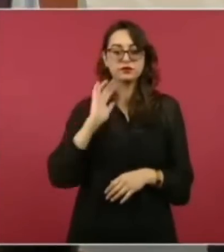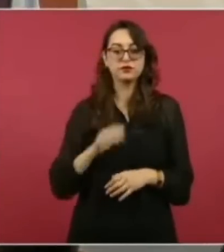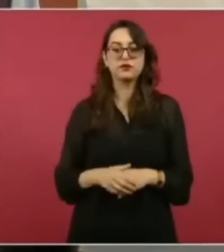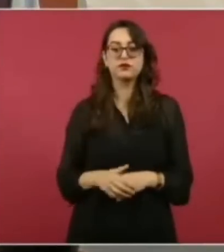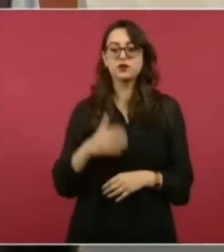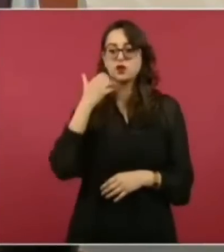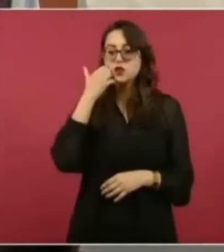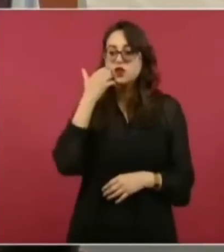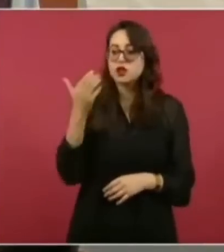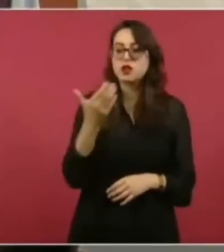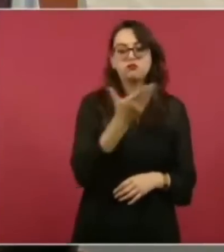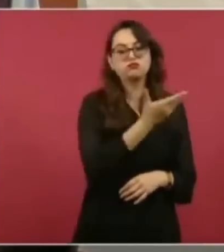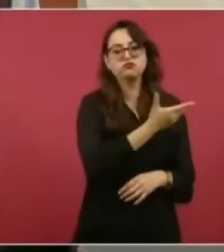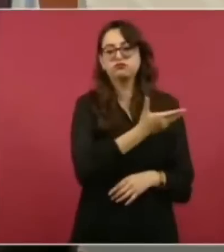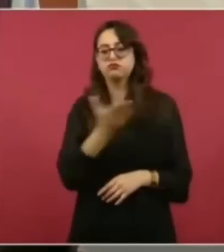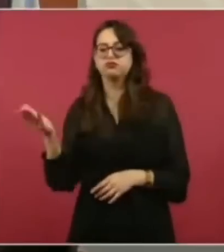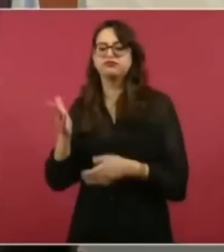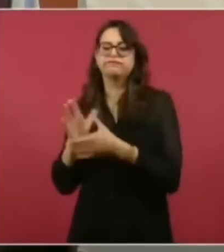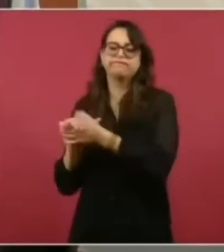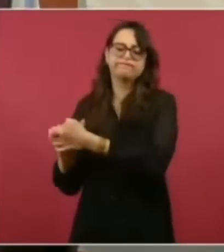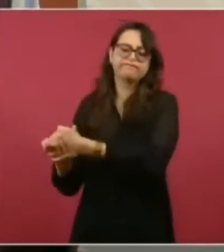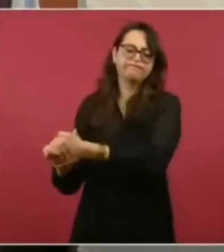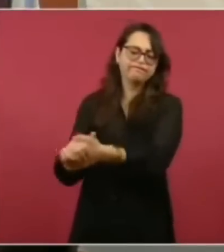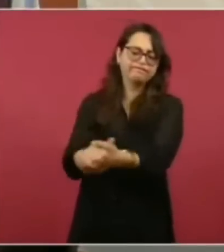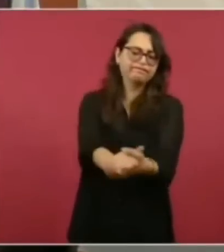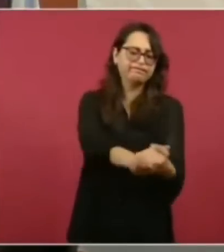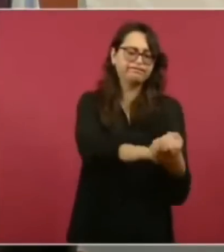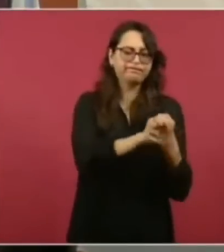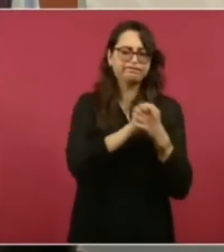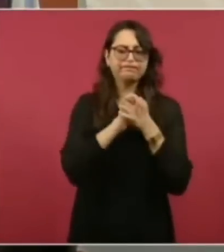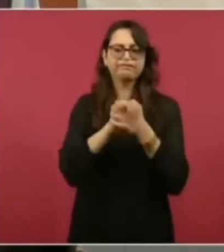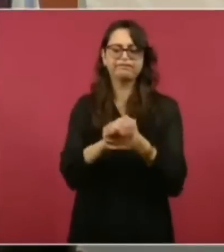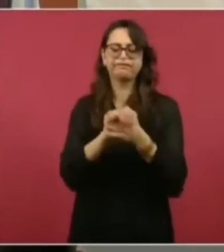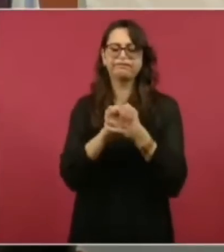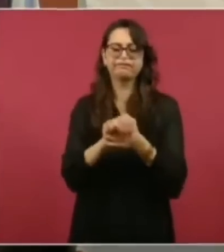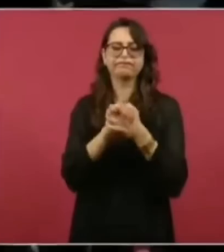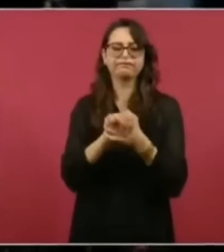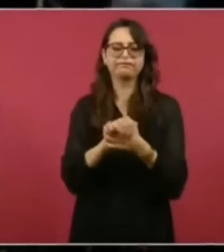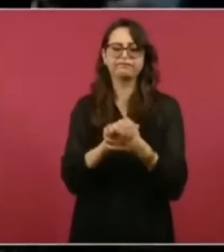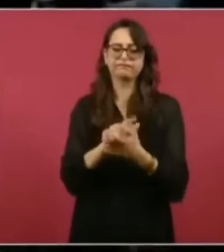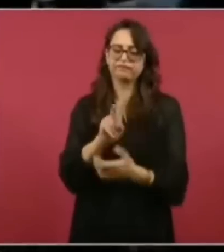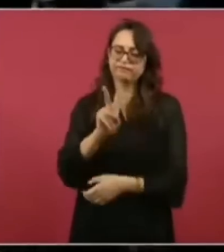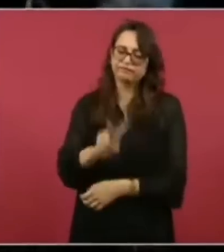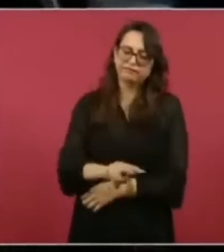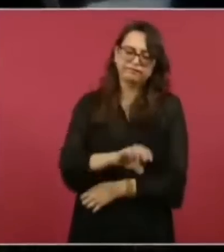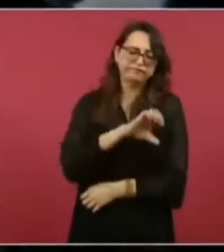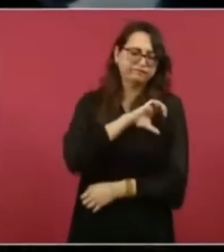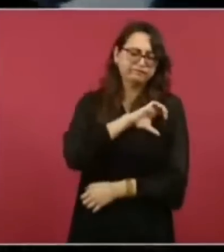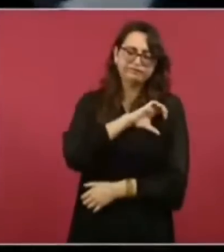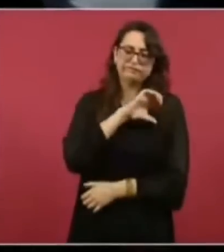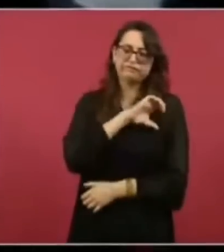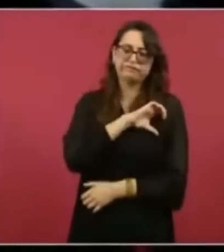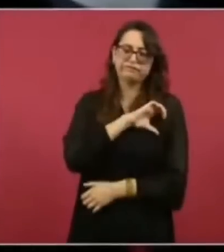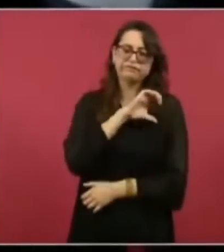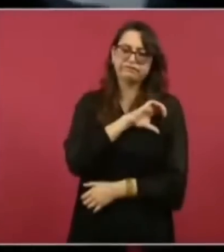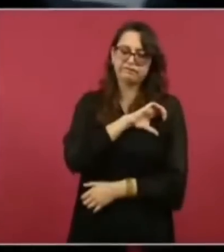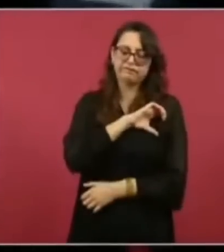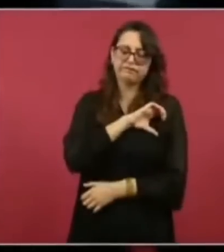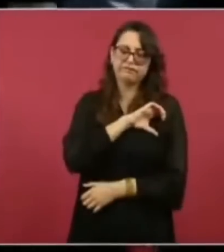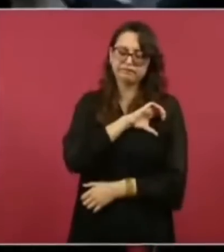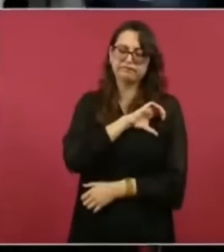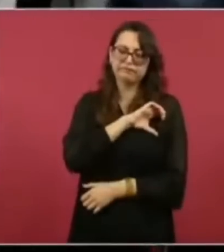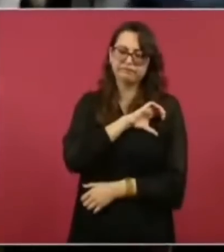saludarles a todas, a todos, de manera afectuosa, de todo